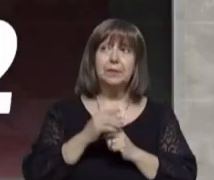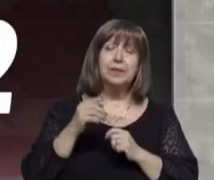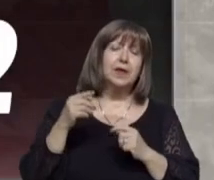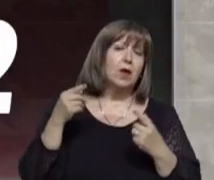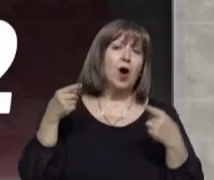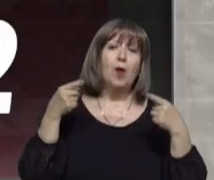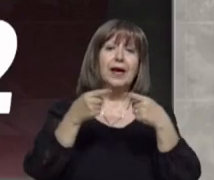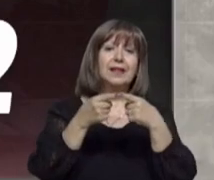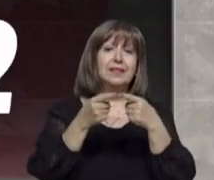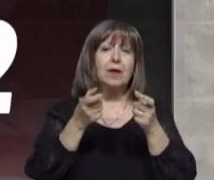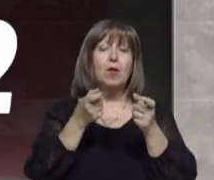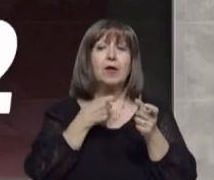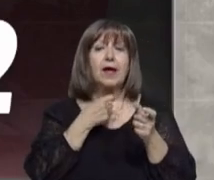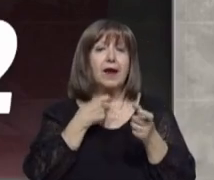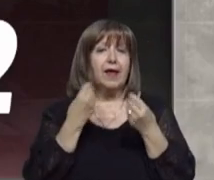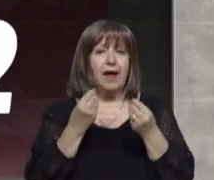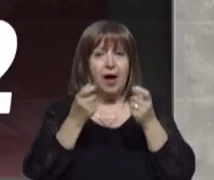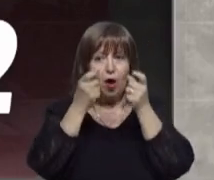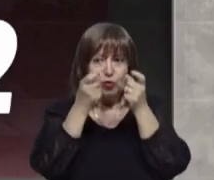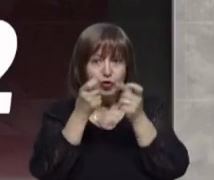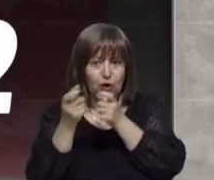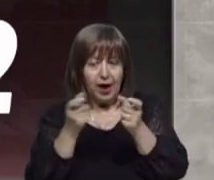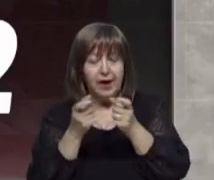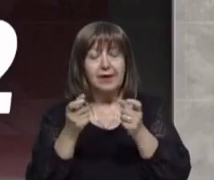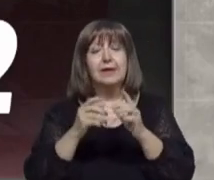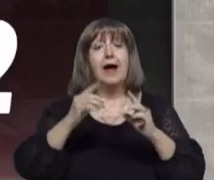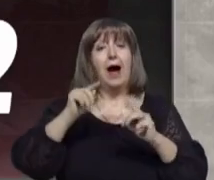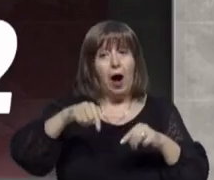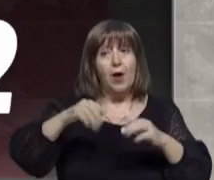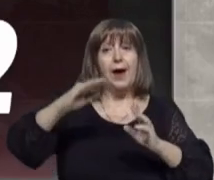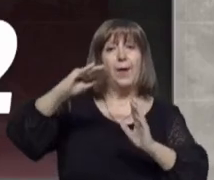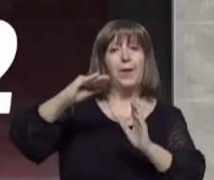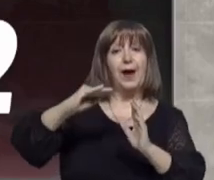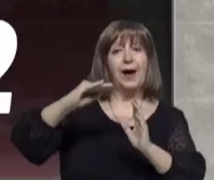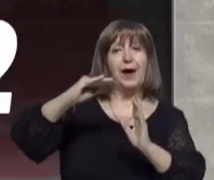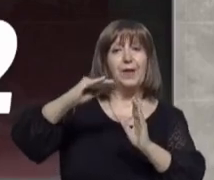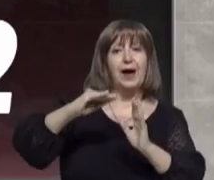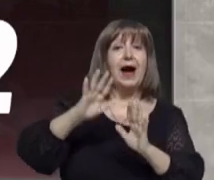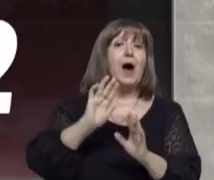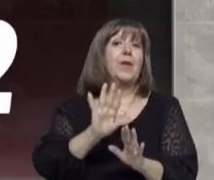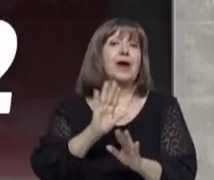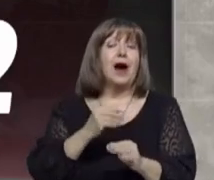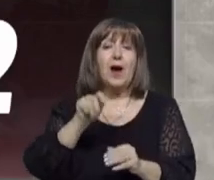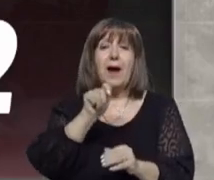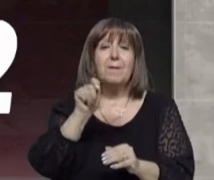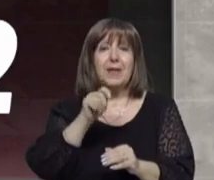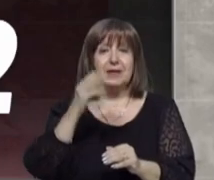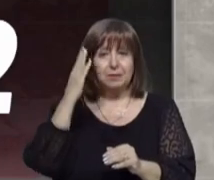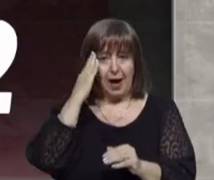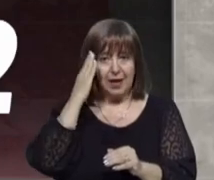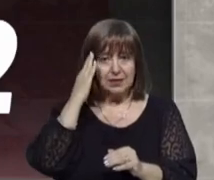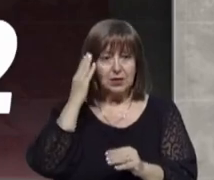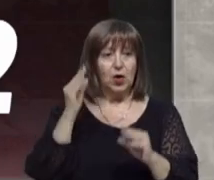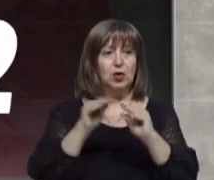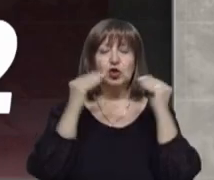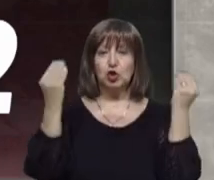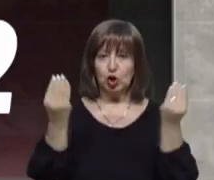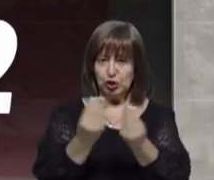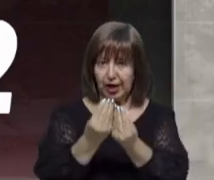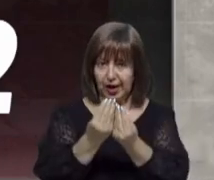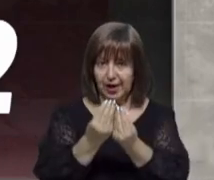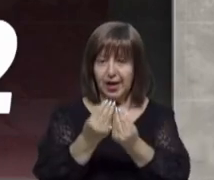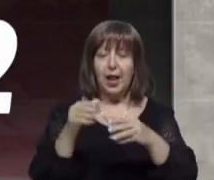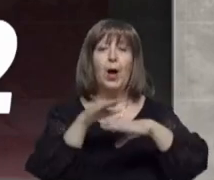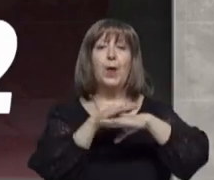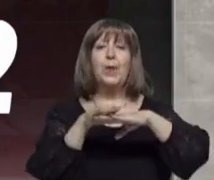del gobierno era controlarlo. Viene bajando. Habrá que ver qué pasa en este marzo complicado que lo dijo el presidente. Canasta básica total. Esto se mide sobre